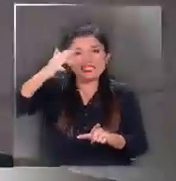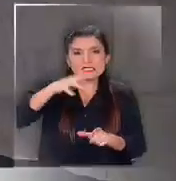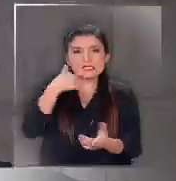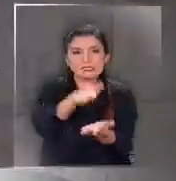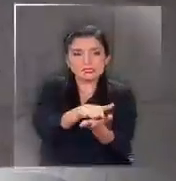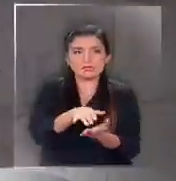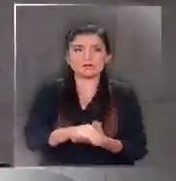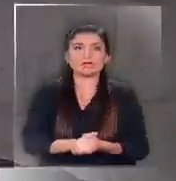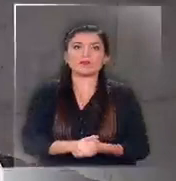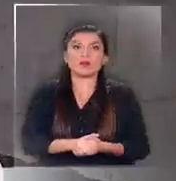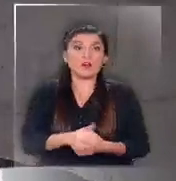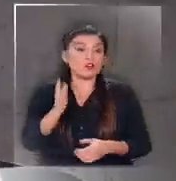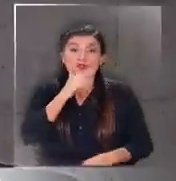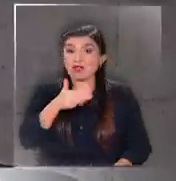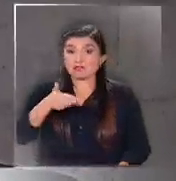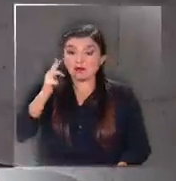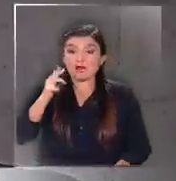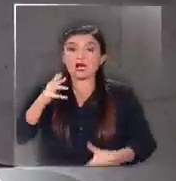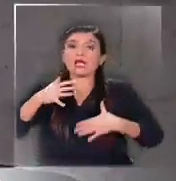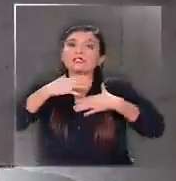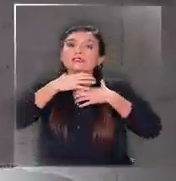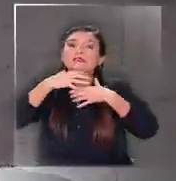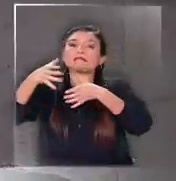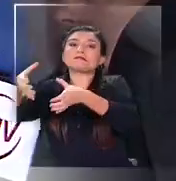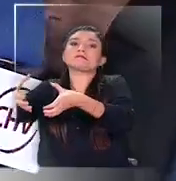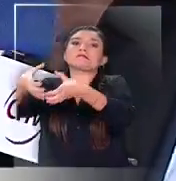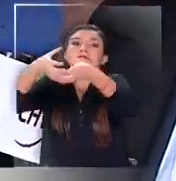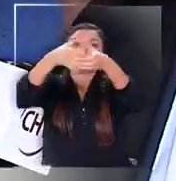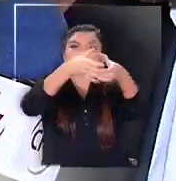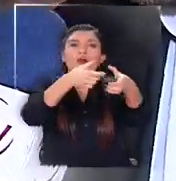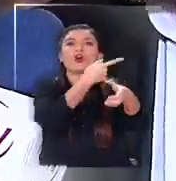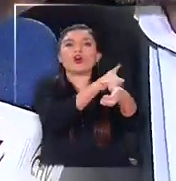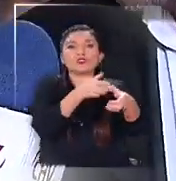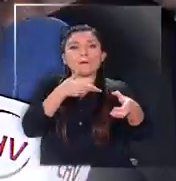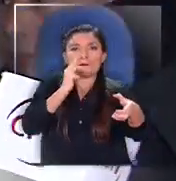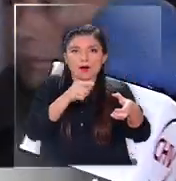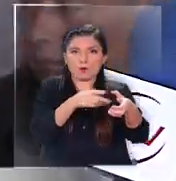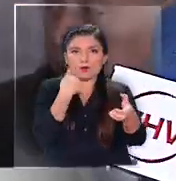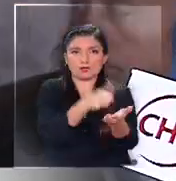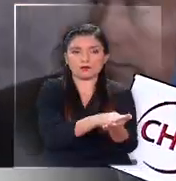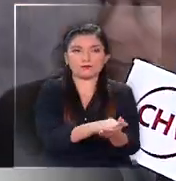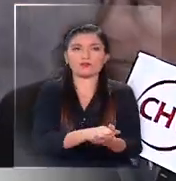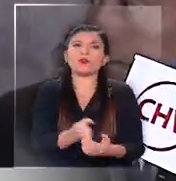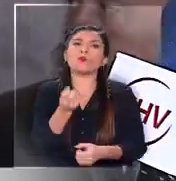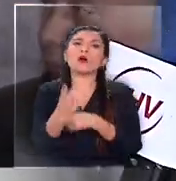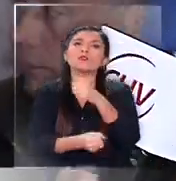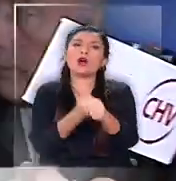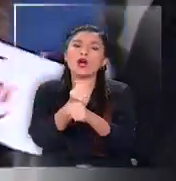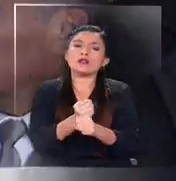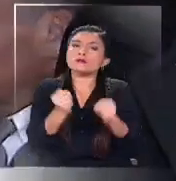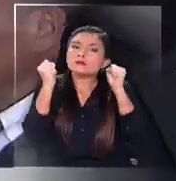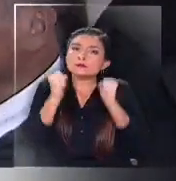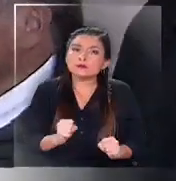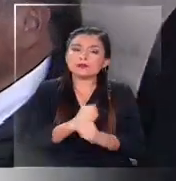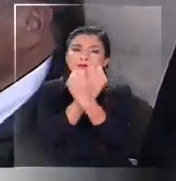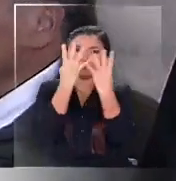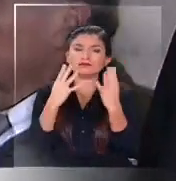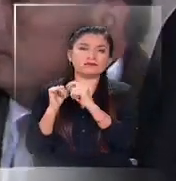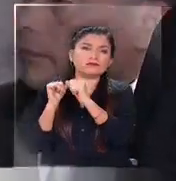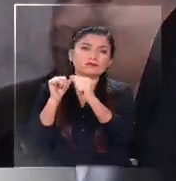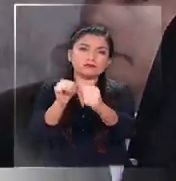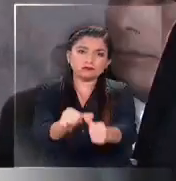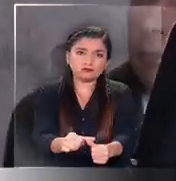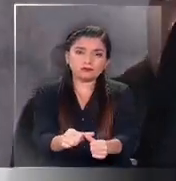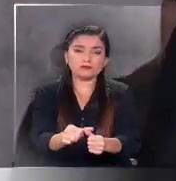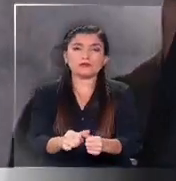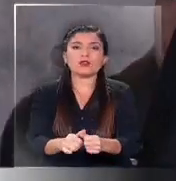lo agarra del cuello y se lo entrega en bandeja para que el otro lo asesine. ¿Cuántos años arriesgan con de ser encontrado culpable con un homicidio calificado? De pena